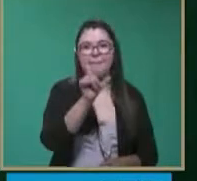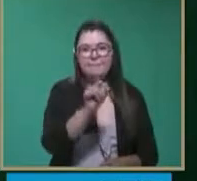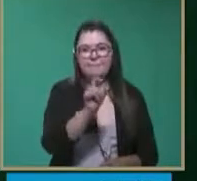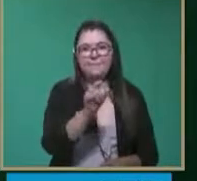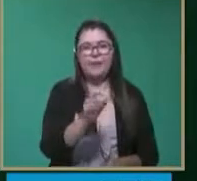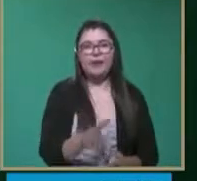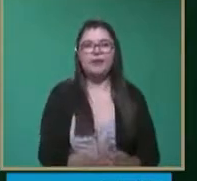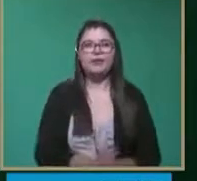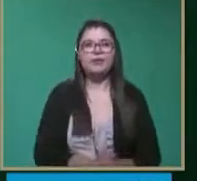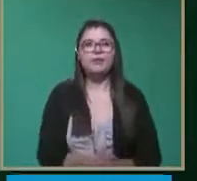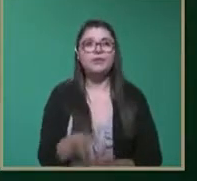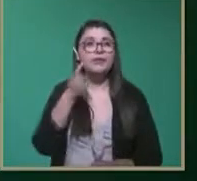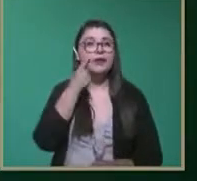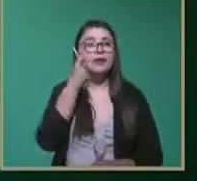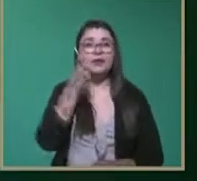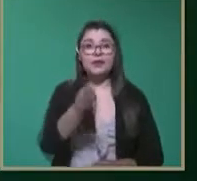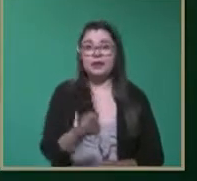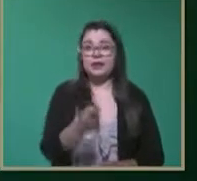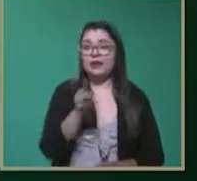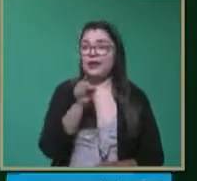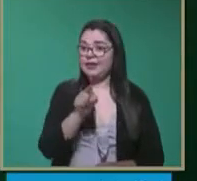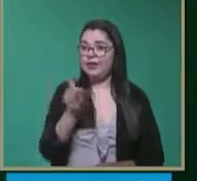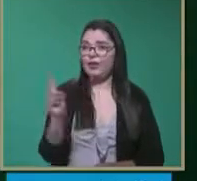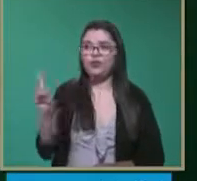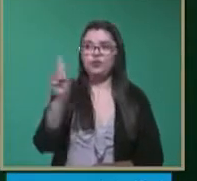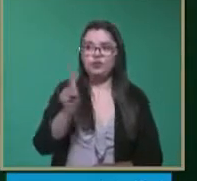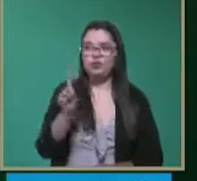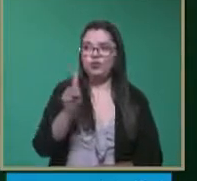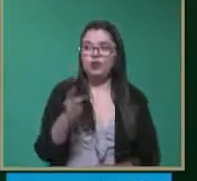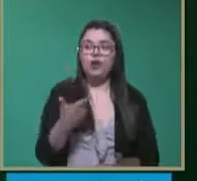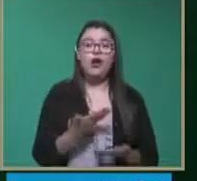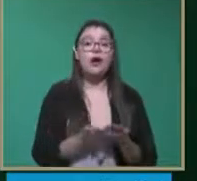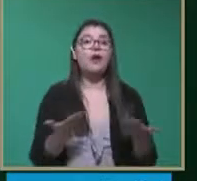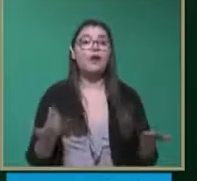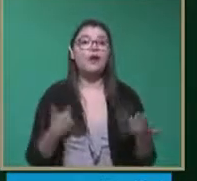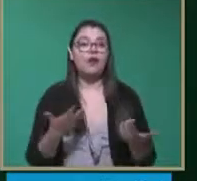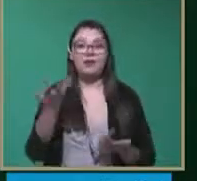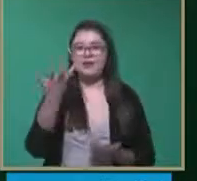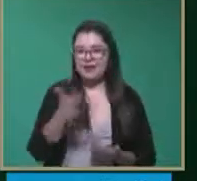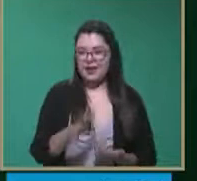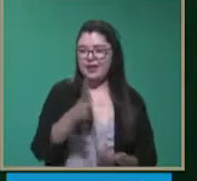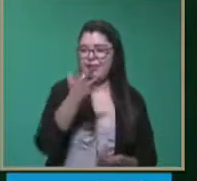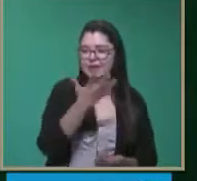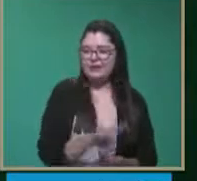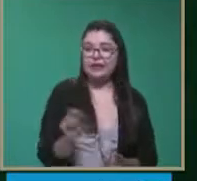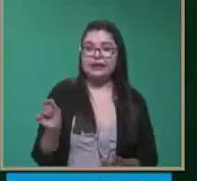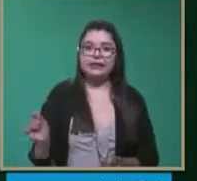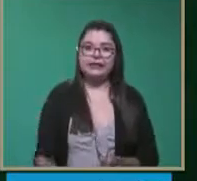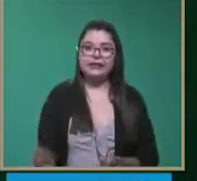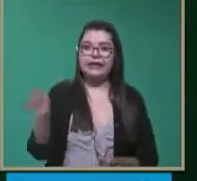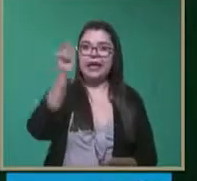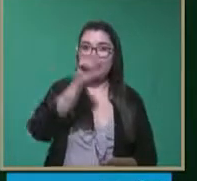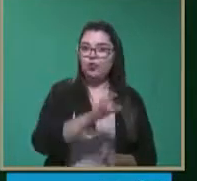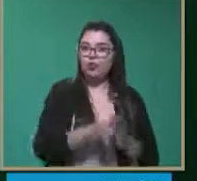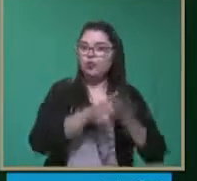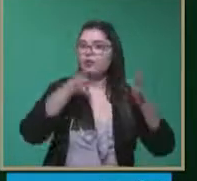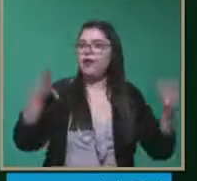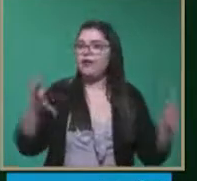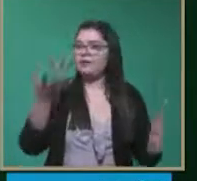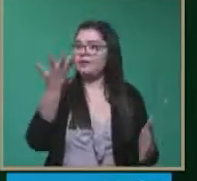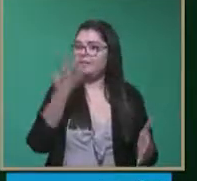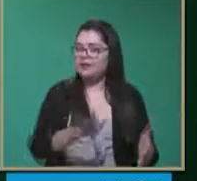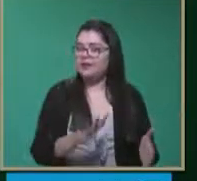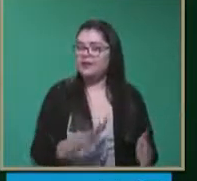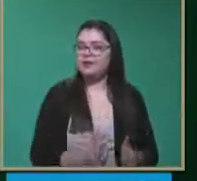lo estamos representando de uno en uno. ¿Ahora qué hicimos, maestra? Ahora estamos dando saltos grandes o pasos